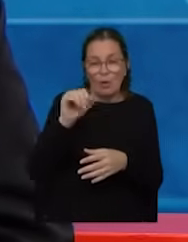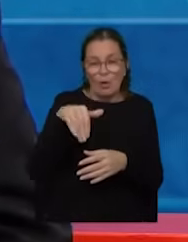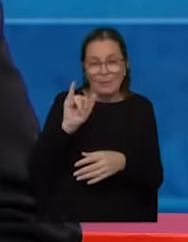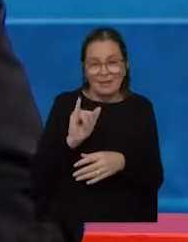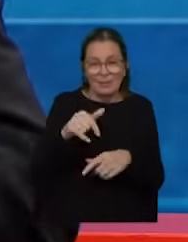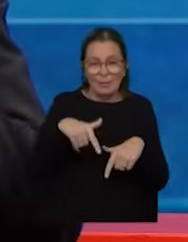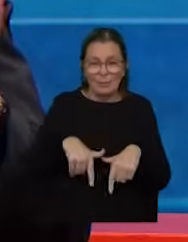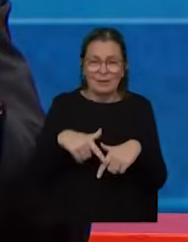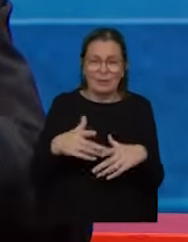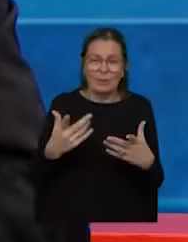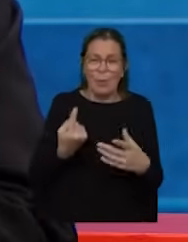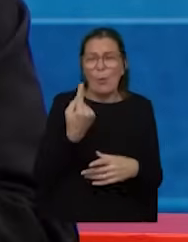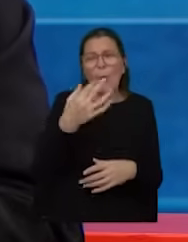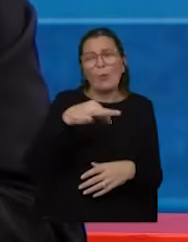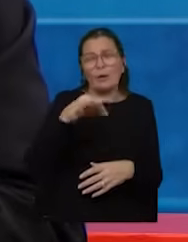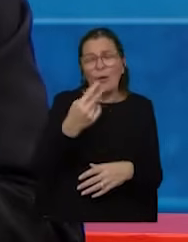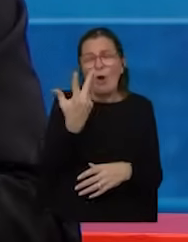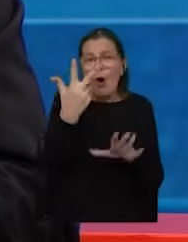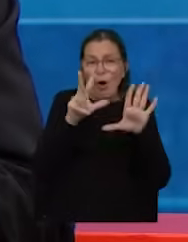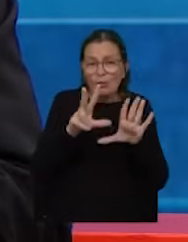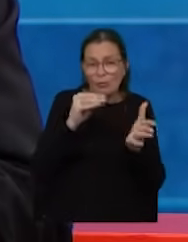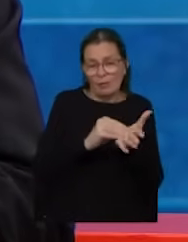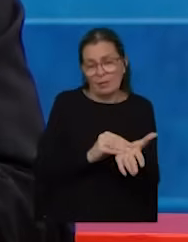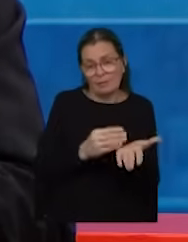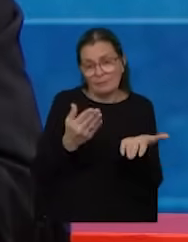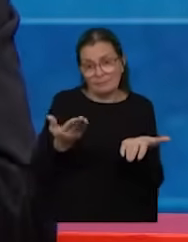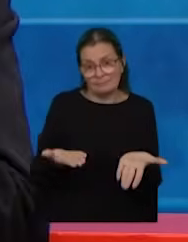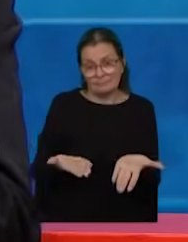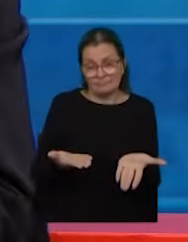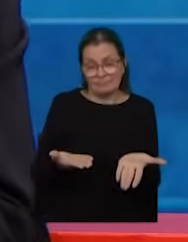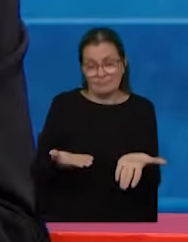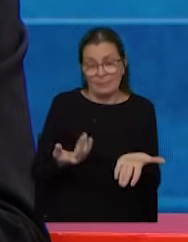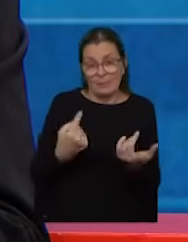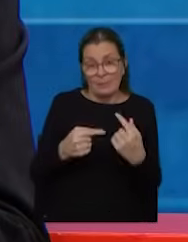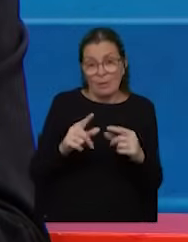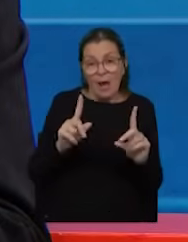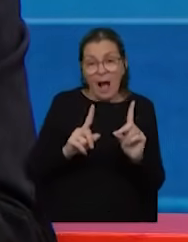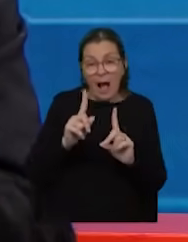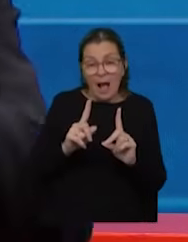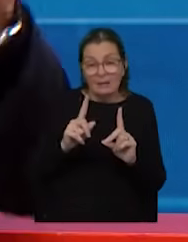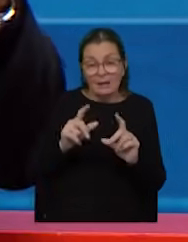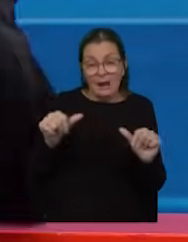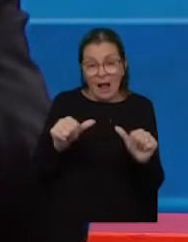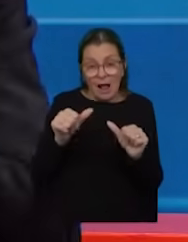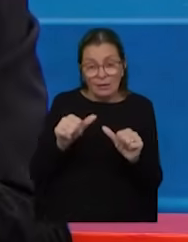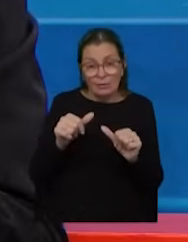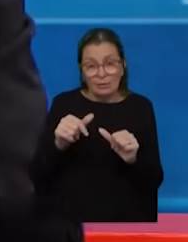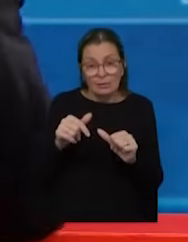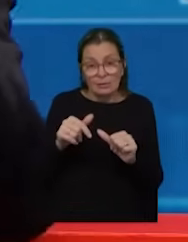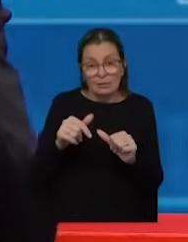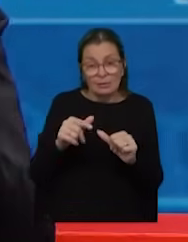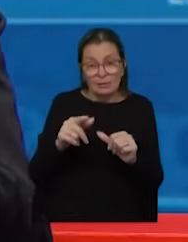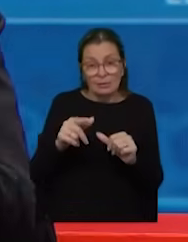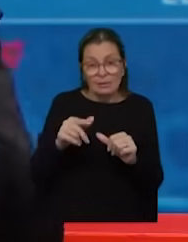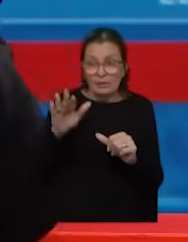ocho veces o sea un caso único eh Pero bueno pero intentó hacer algo martinelli Llamar a la academia